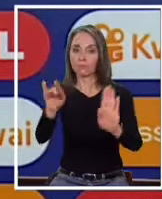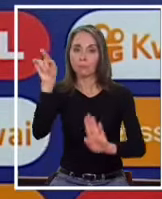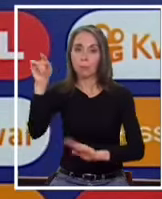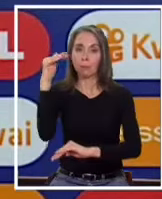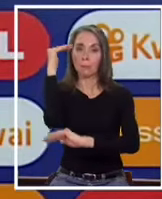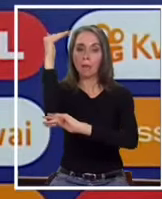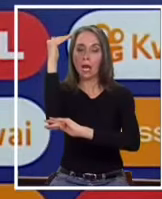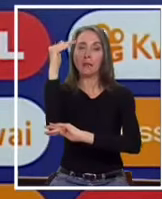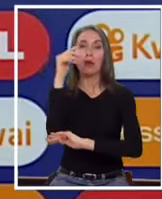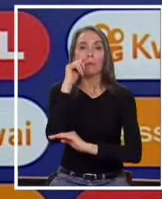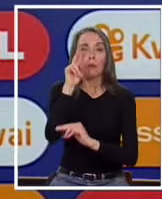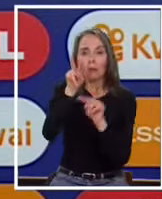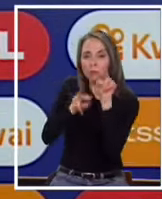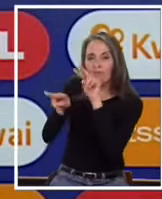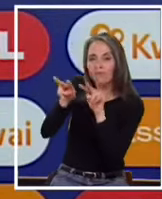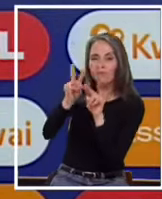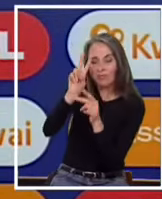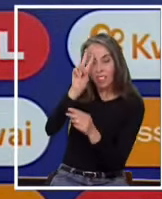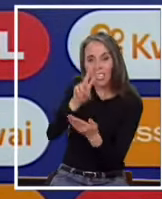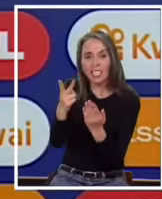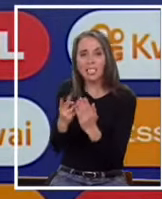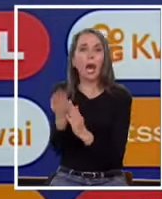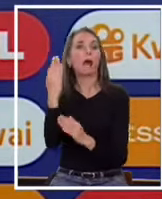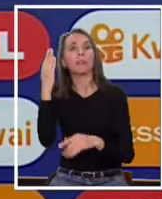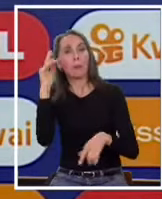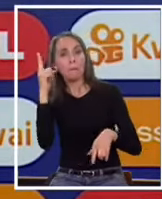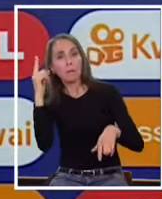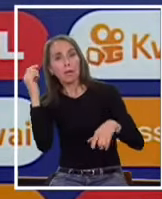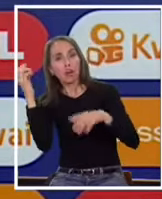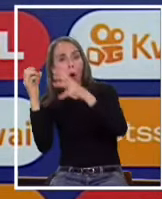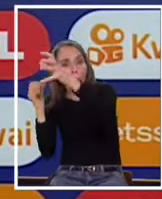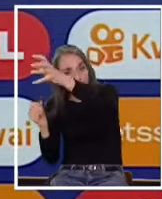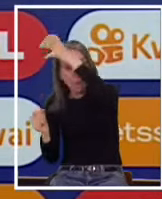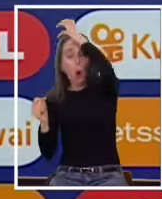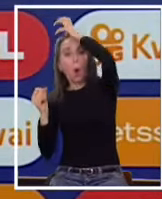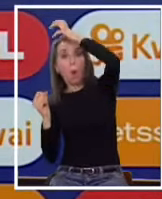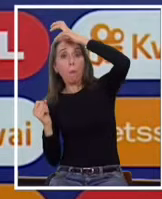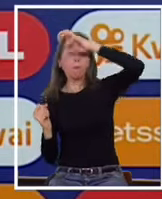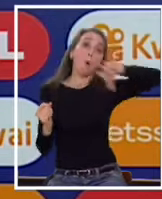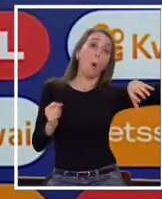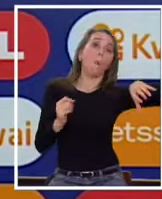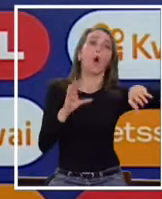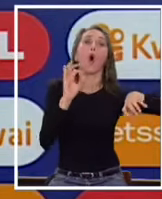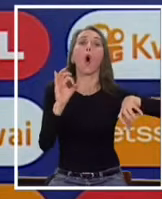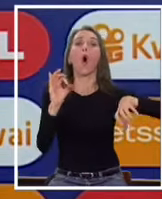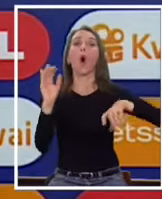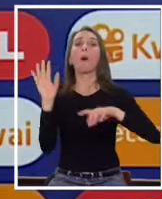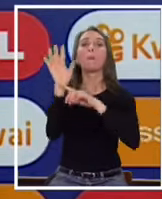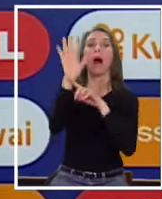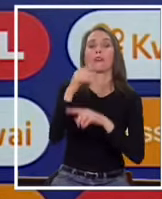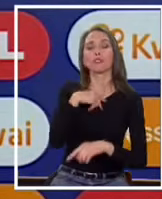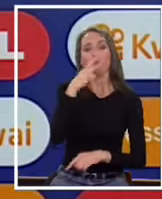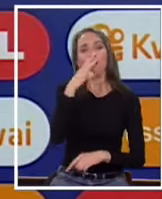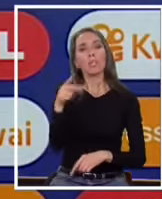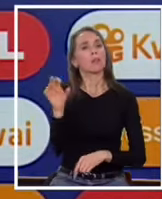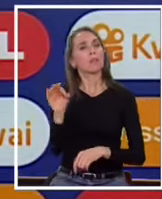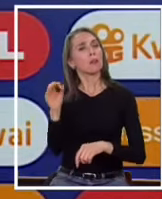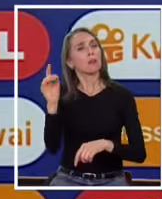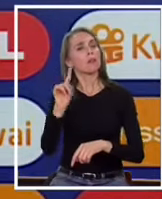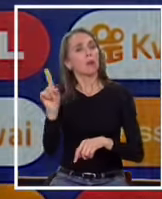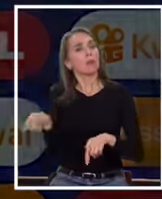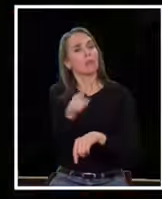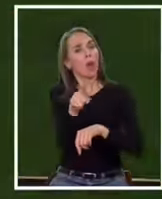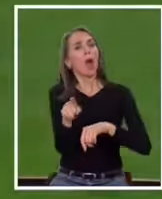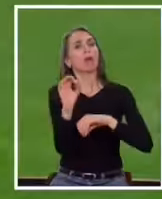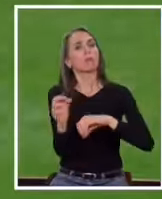hay interpretaciones, que si golpeó antes en la cabeza, que si no la golpeó, todo eso no lo sé. A mí me dio la sensación de penal, pero, repito, no puedo